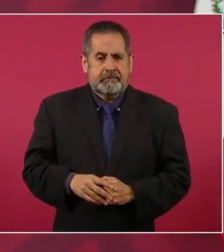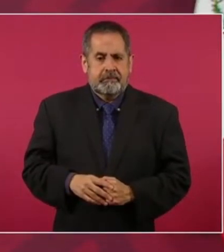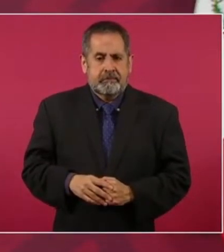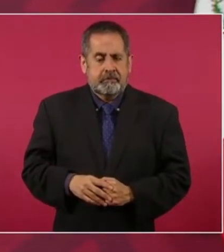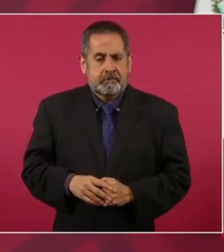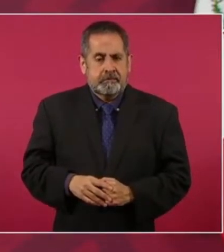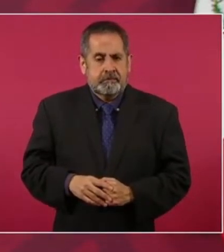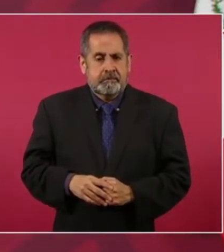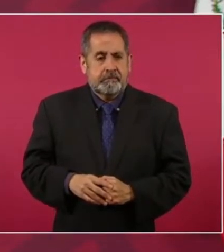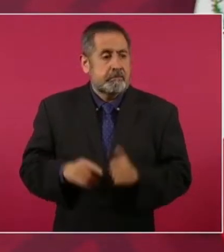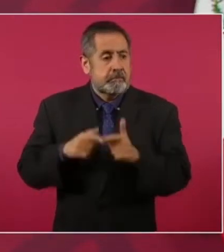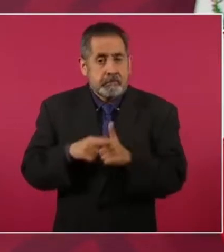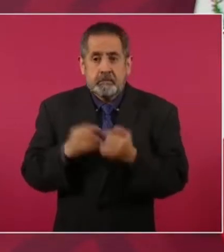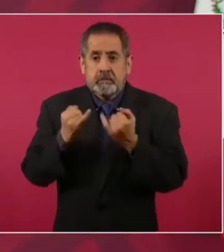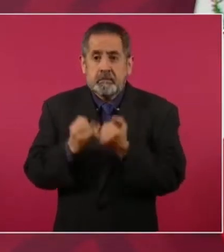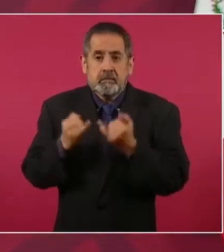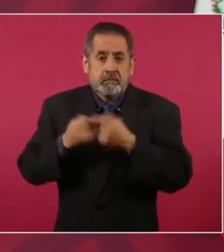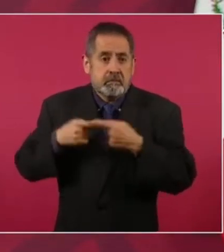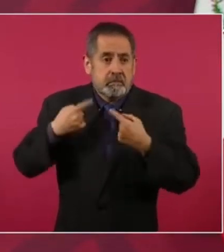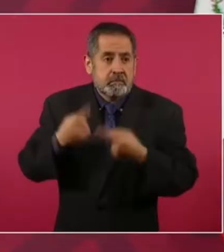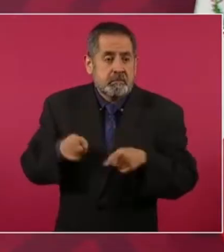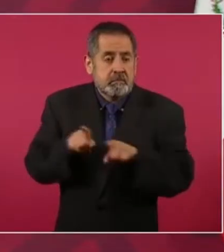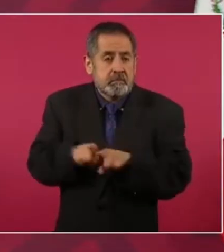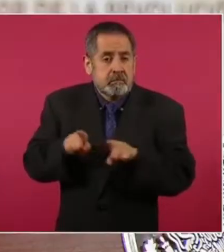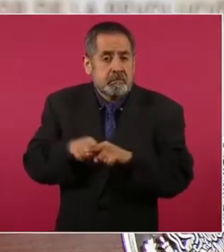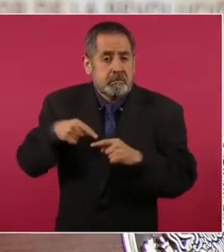que ya no es más de lo mismo.